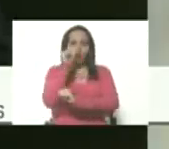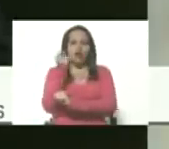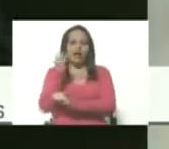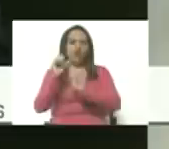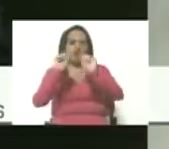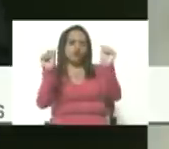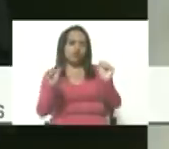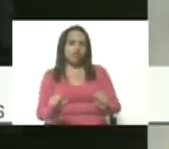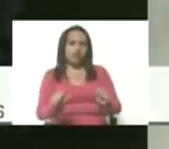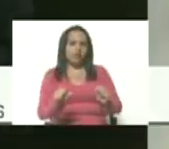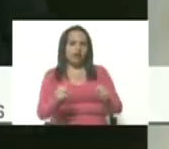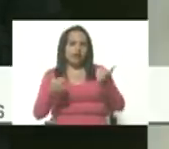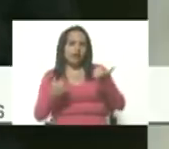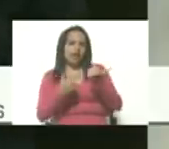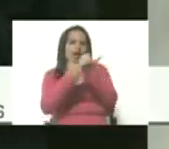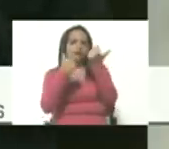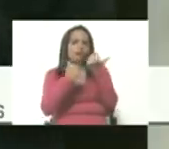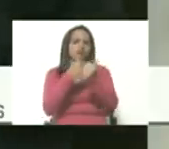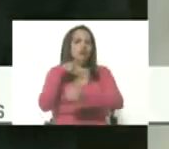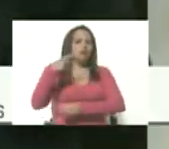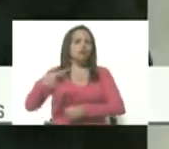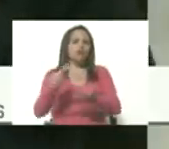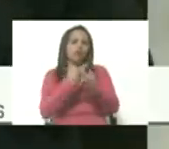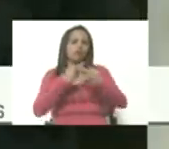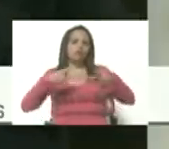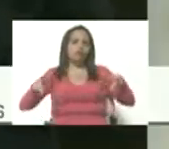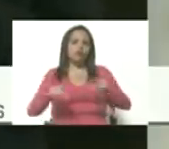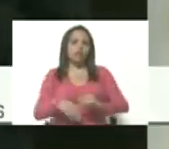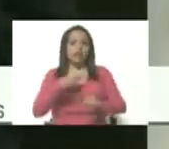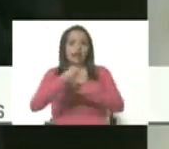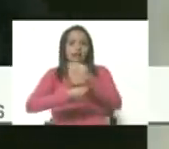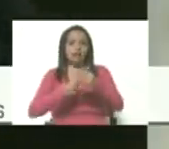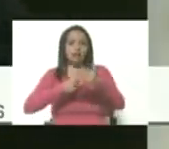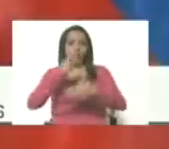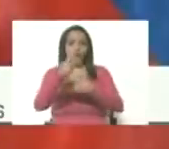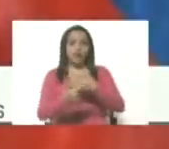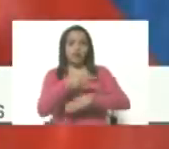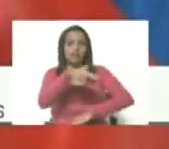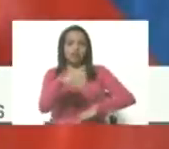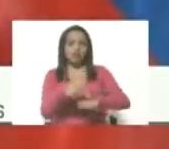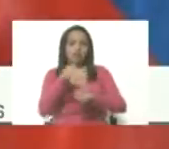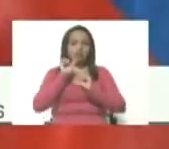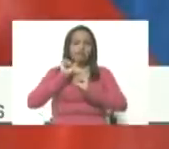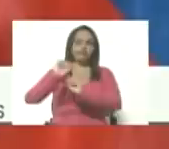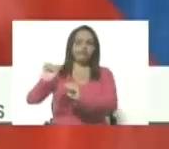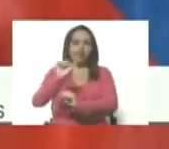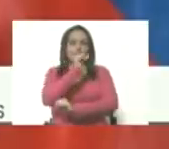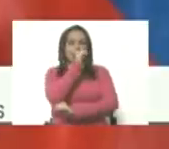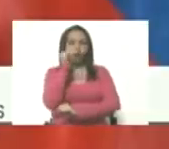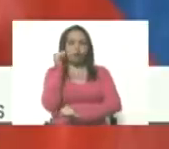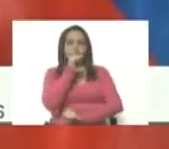sistema financiero que apoye las políticas públicas. Hemos creado un plan nacional antidroga.